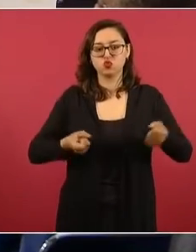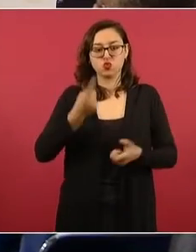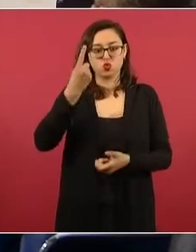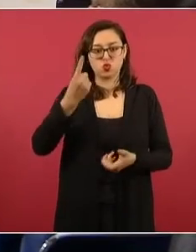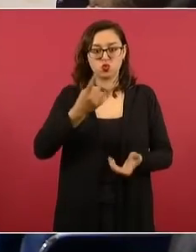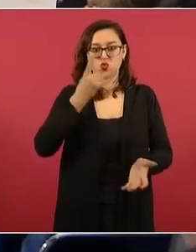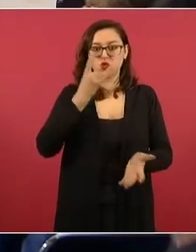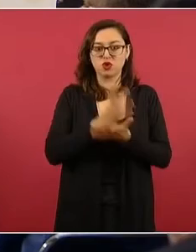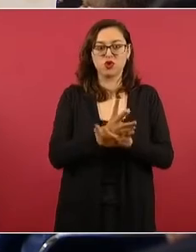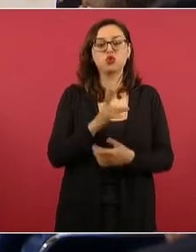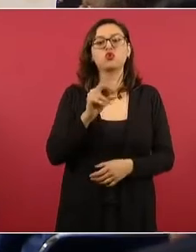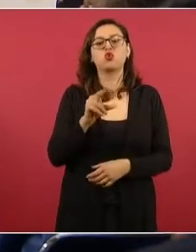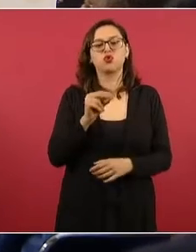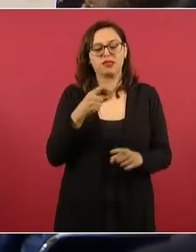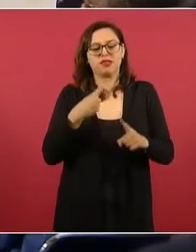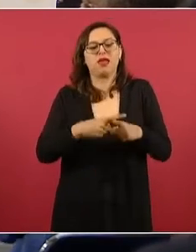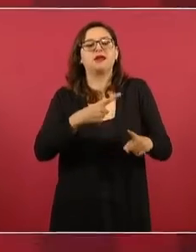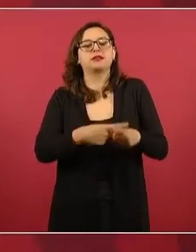es el del transporte.